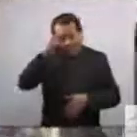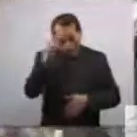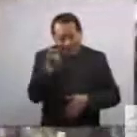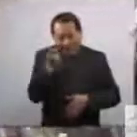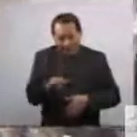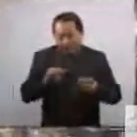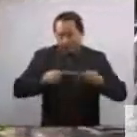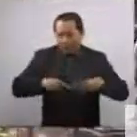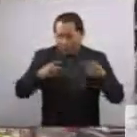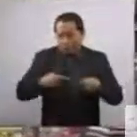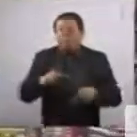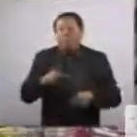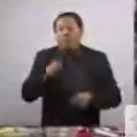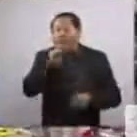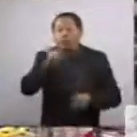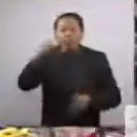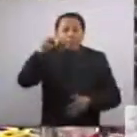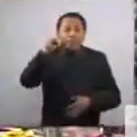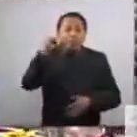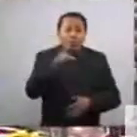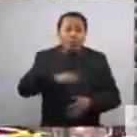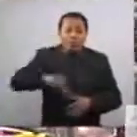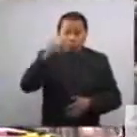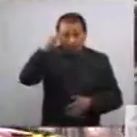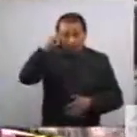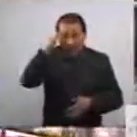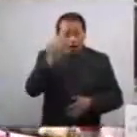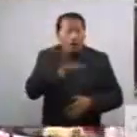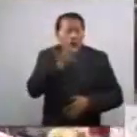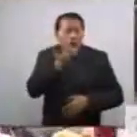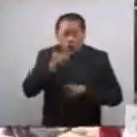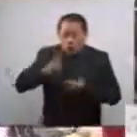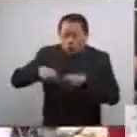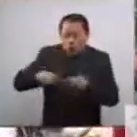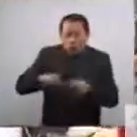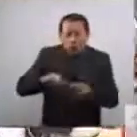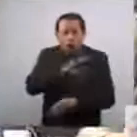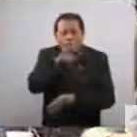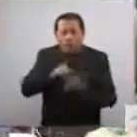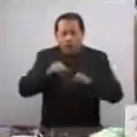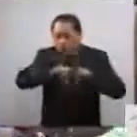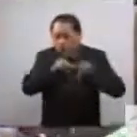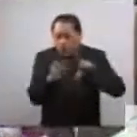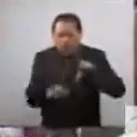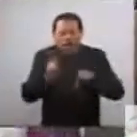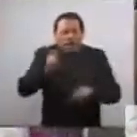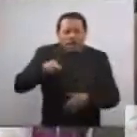originarios, sus bonitas costumbres y tradiciones, que enorgullece a todo este gran país